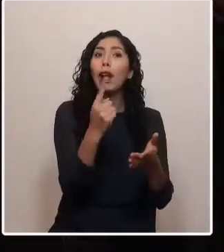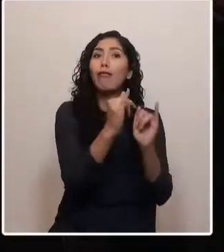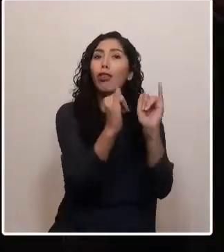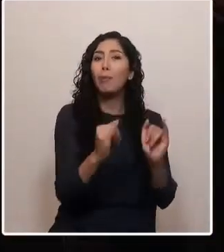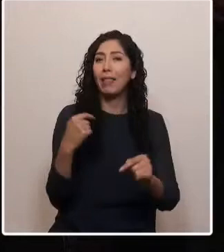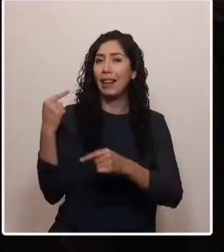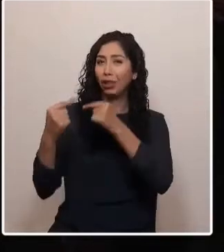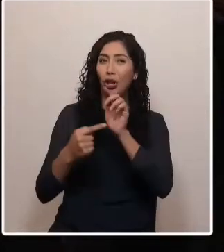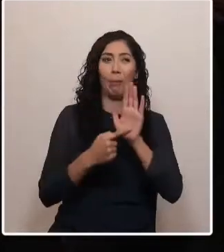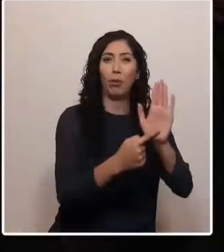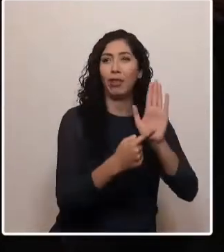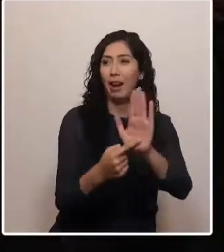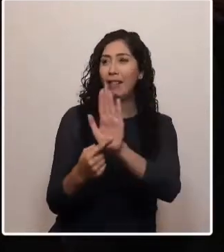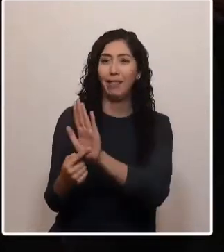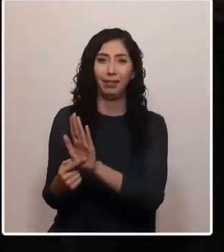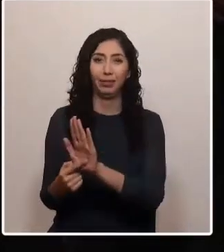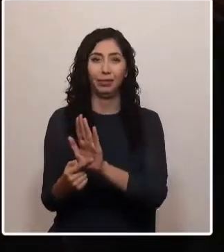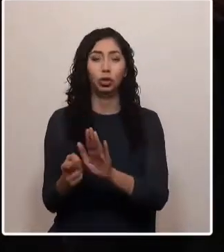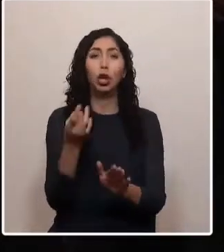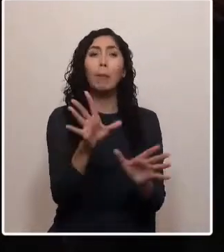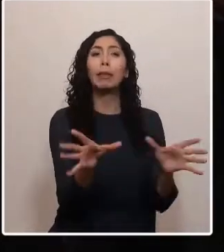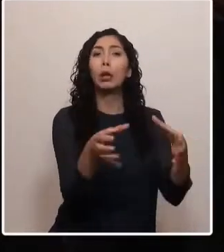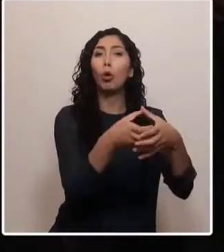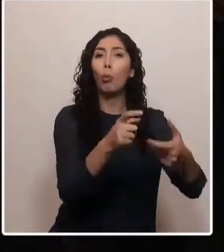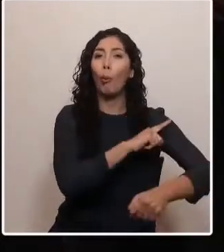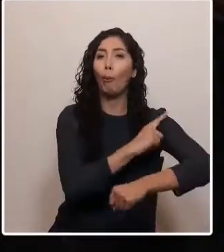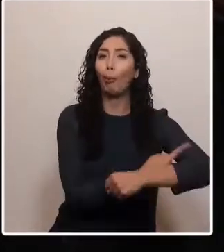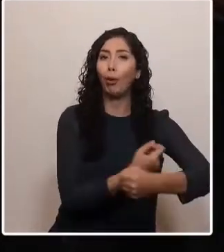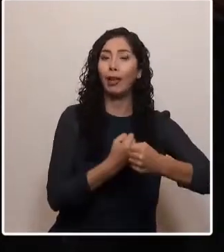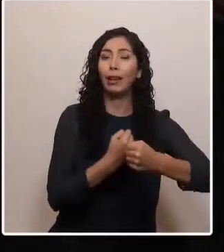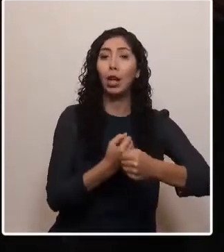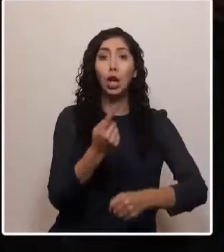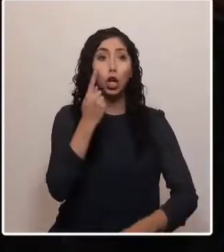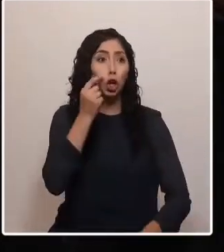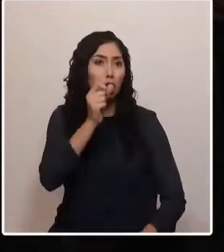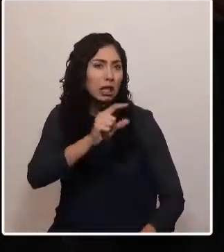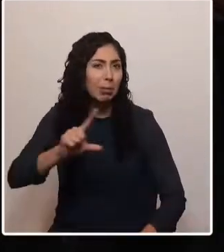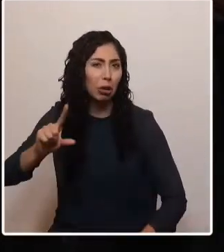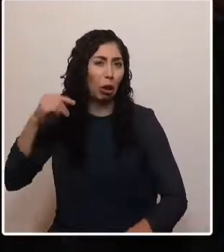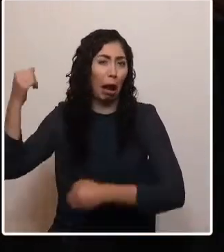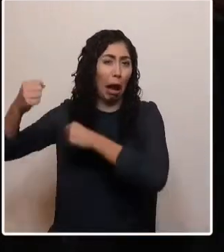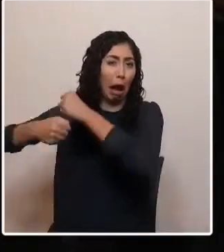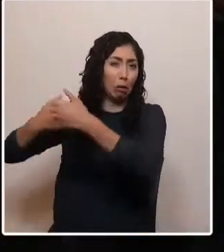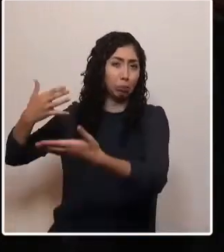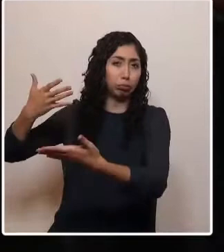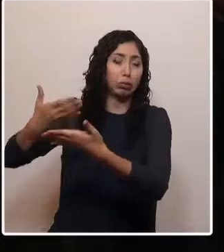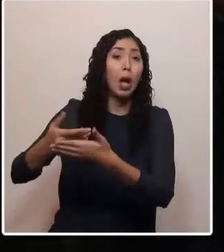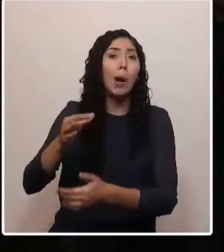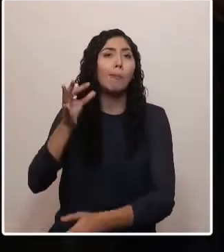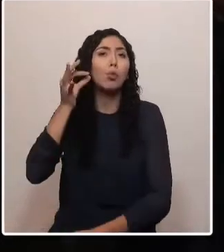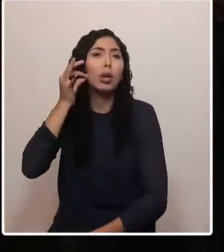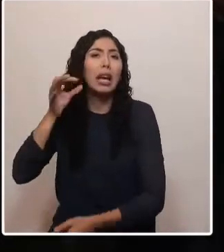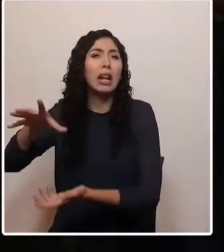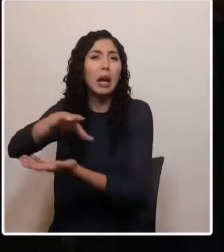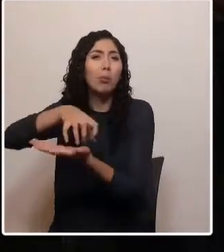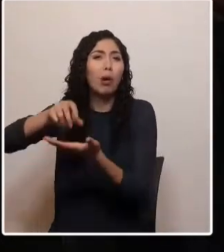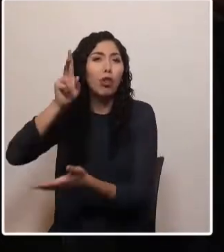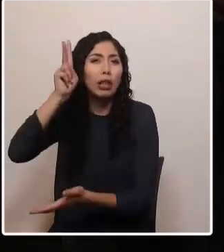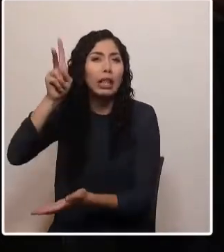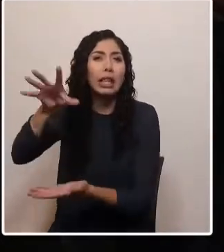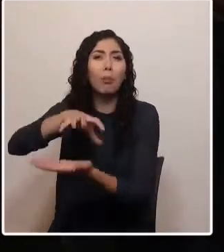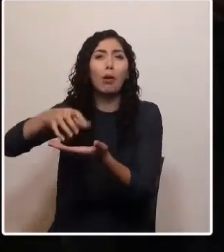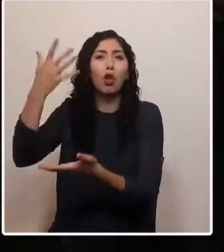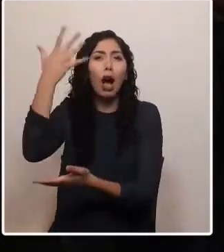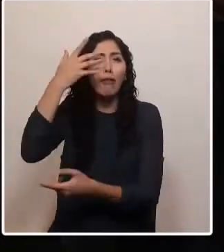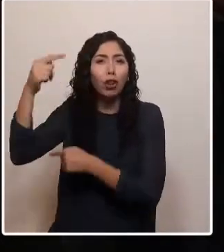quienes dominan. El conocimiento durante siglos excluyó a las mujeres, a los pueblos indígenas, al pueblo afrodescendiente, a